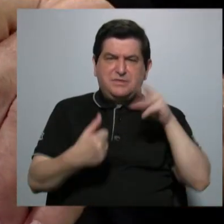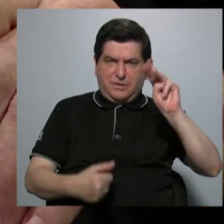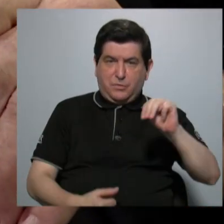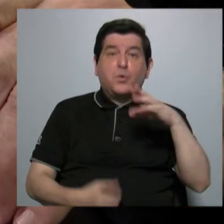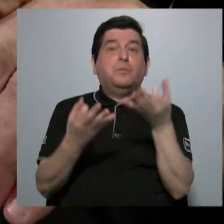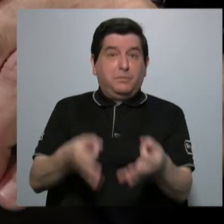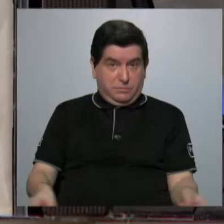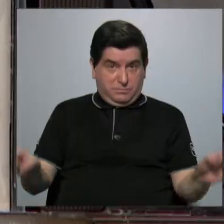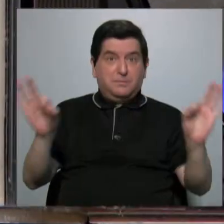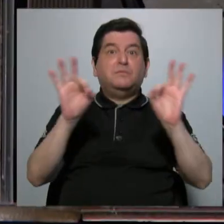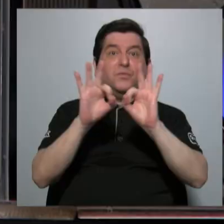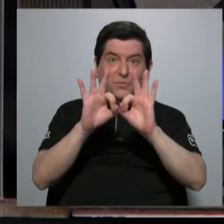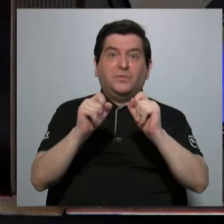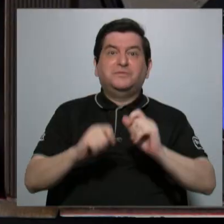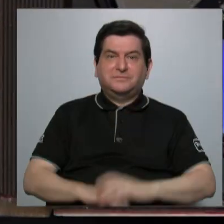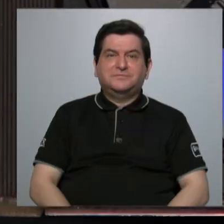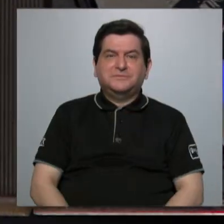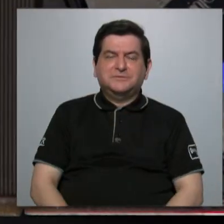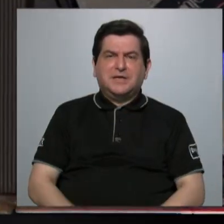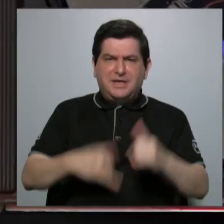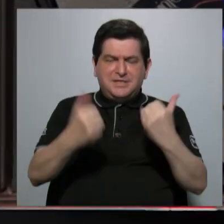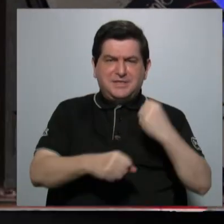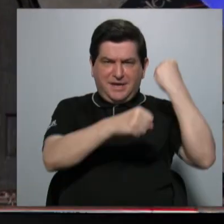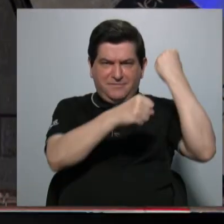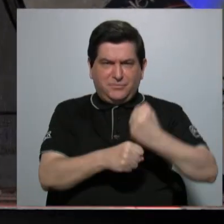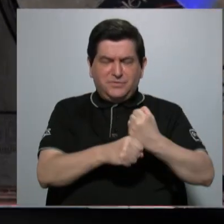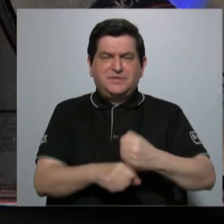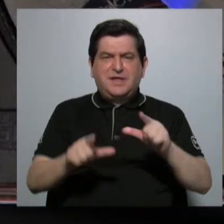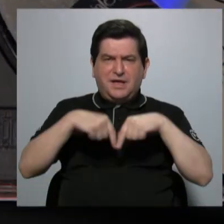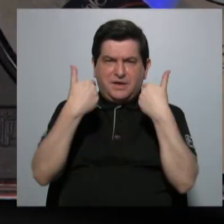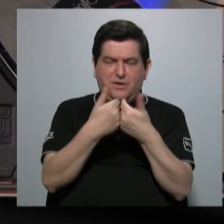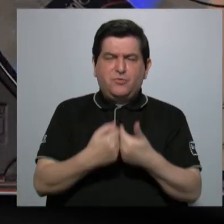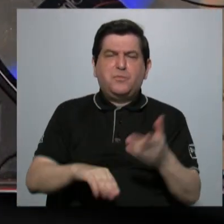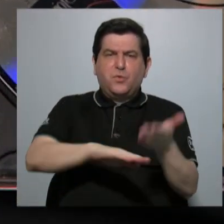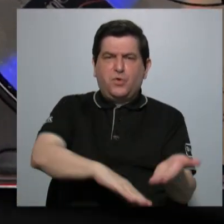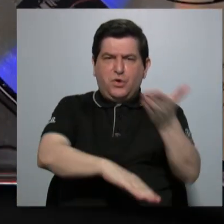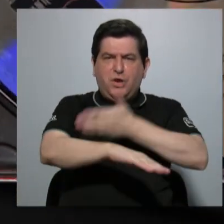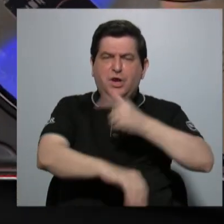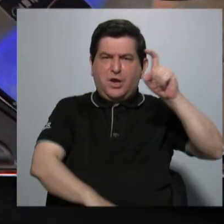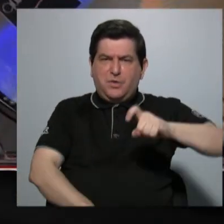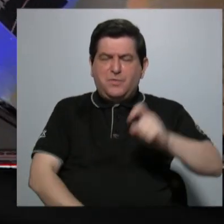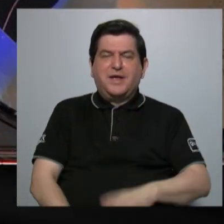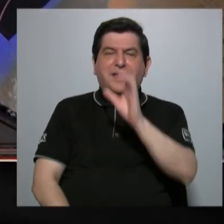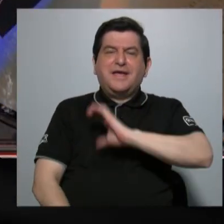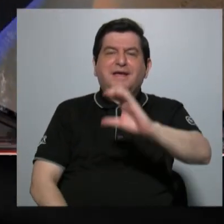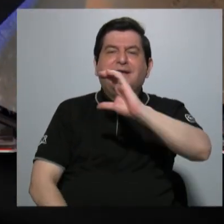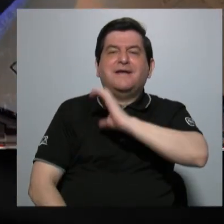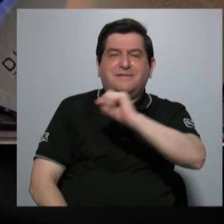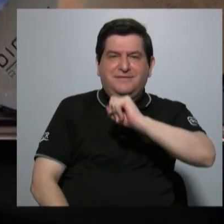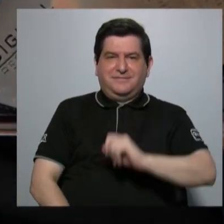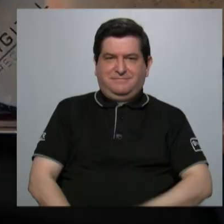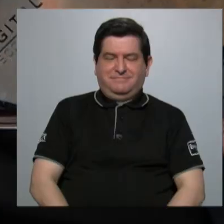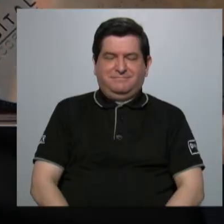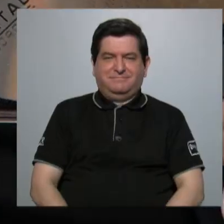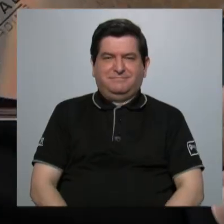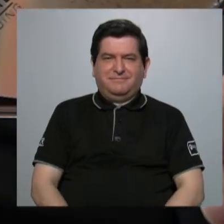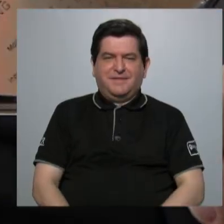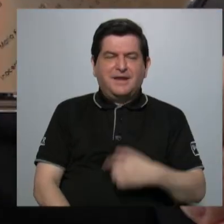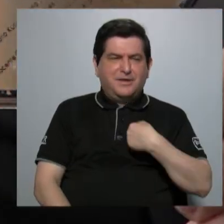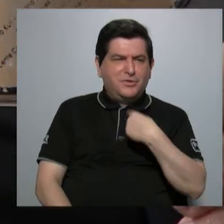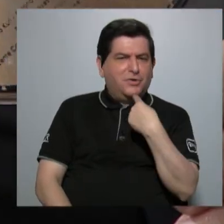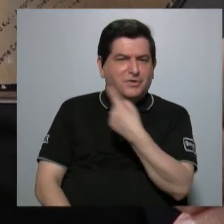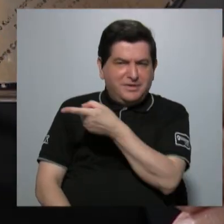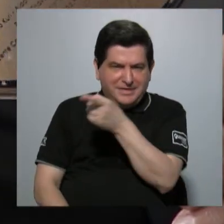muy importante. Entonces, creamos el grupo y decimos, no, aquí hay que dar un salto de cualidad, ¿verdad? Entonces yo les